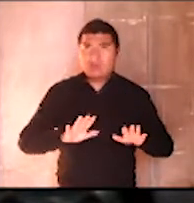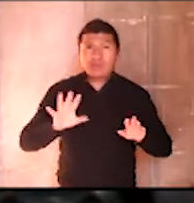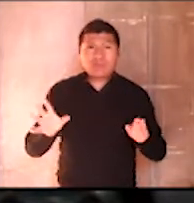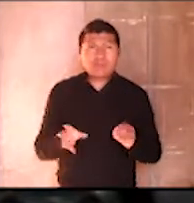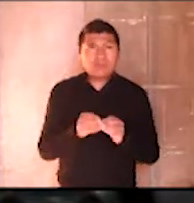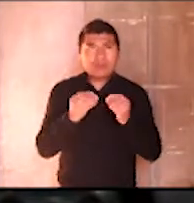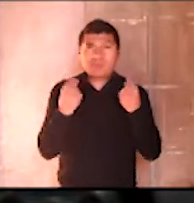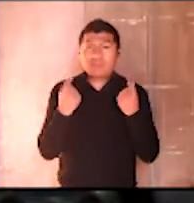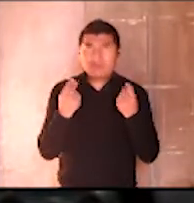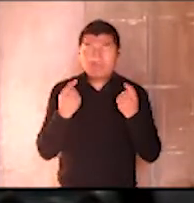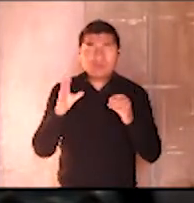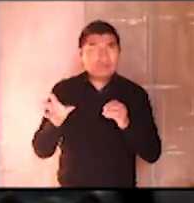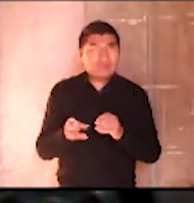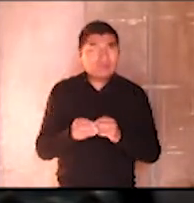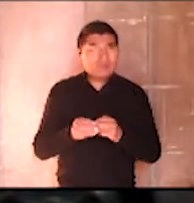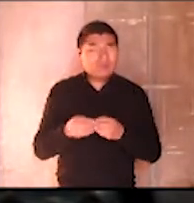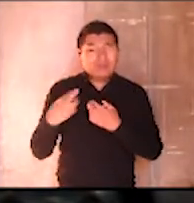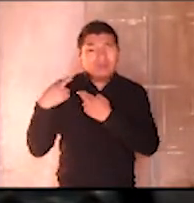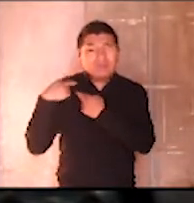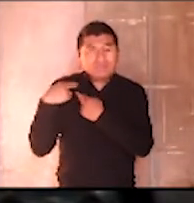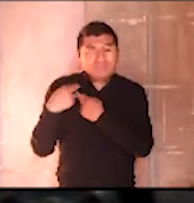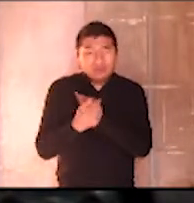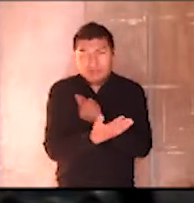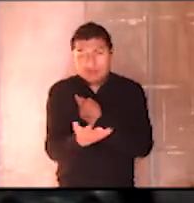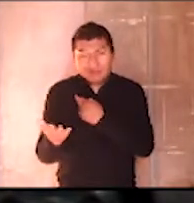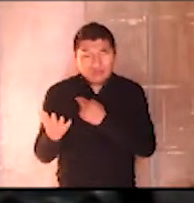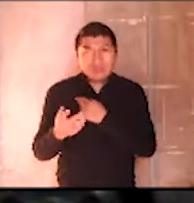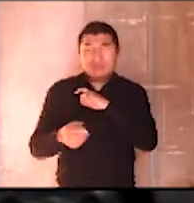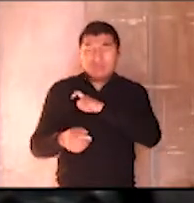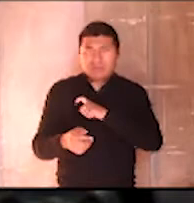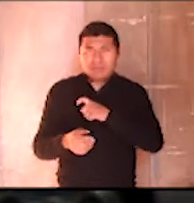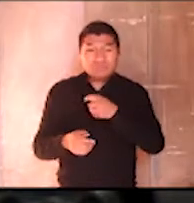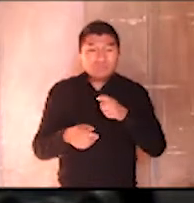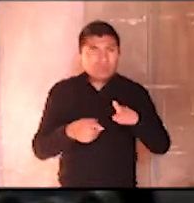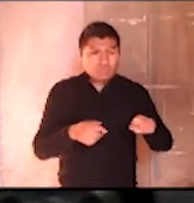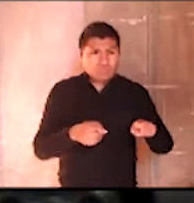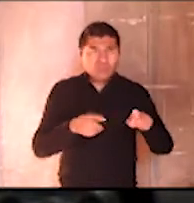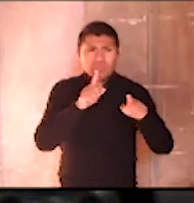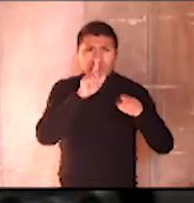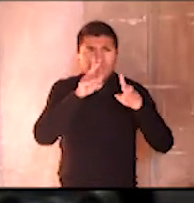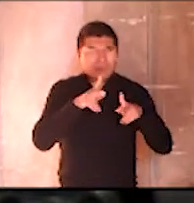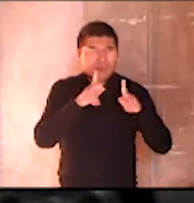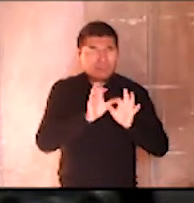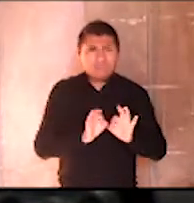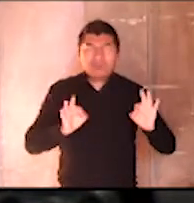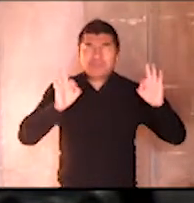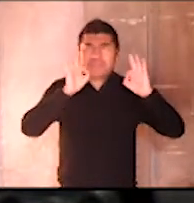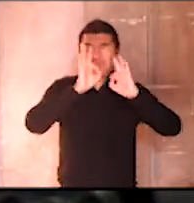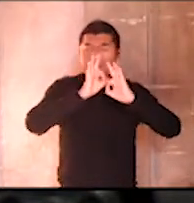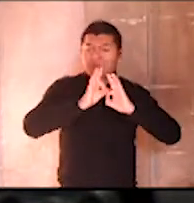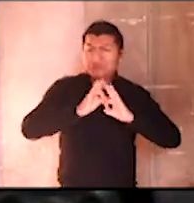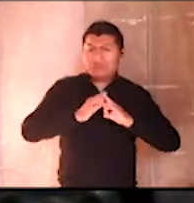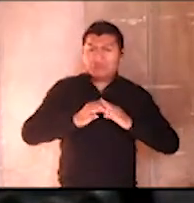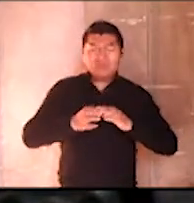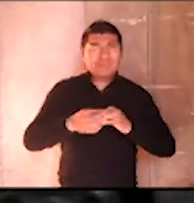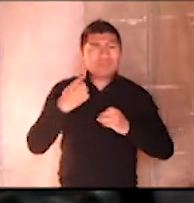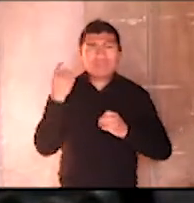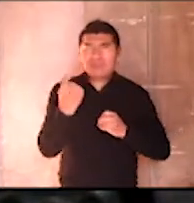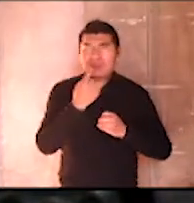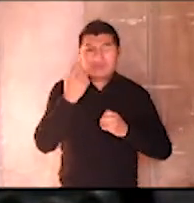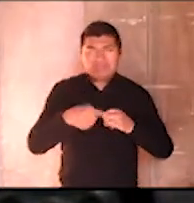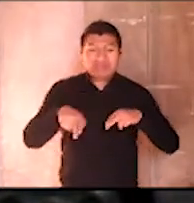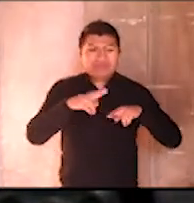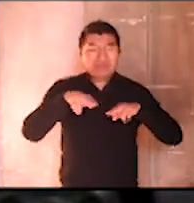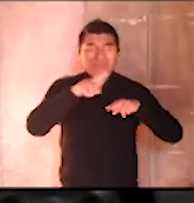dinero, más cargos. Tienen que llegar a ser una persona muy importante y siempre tener